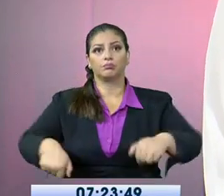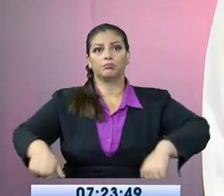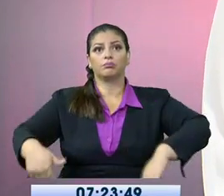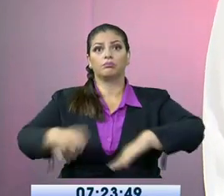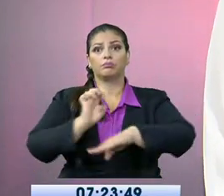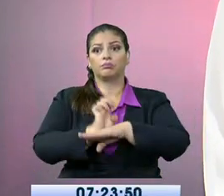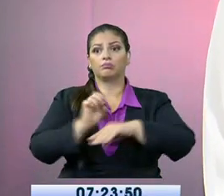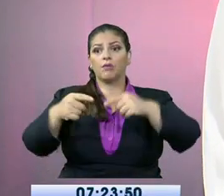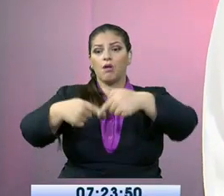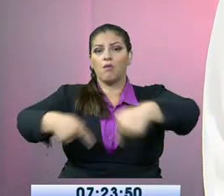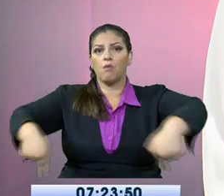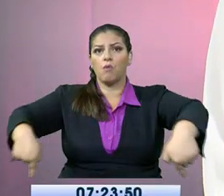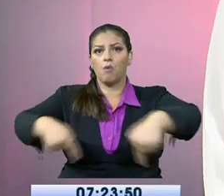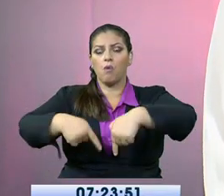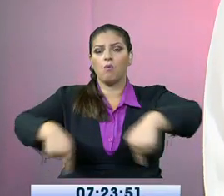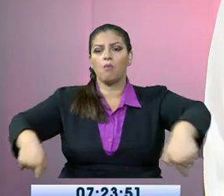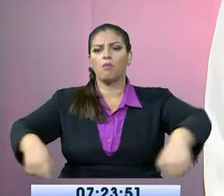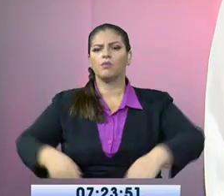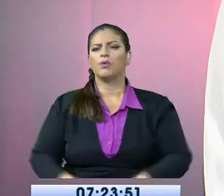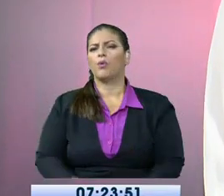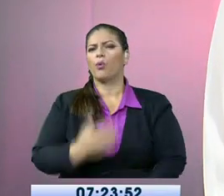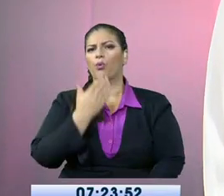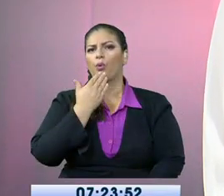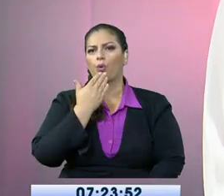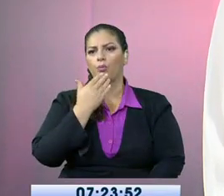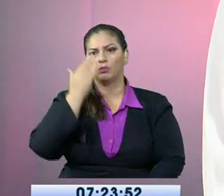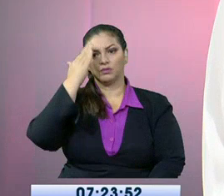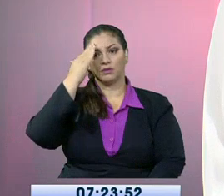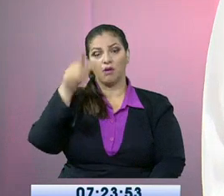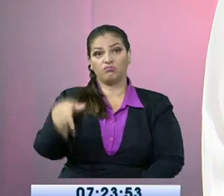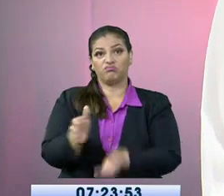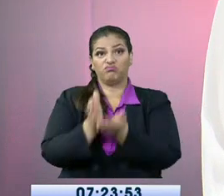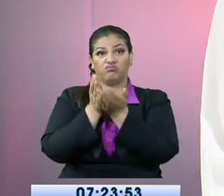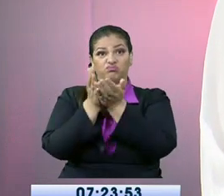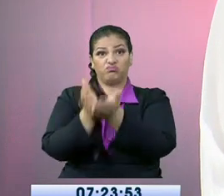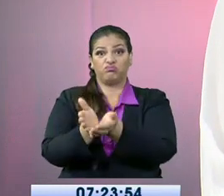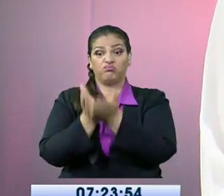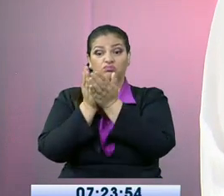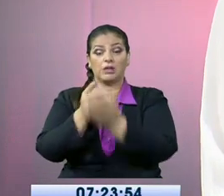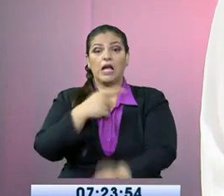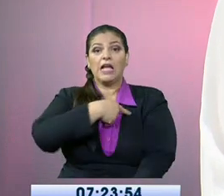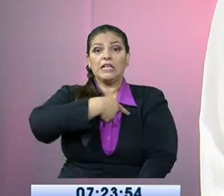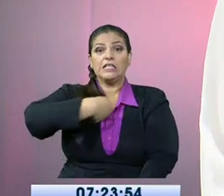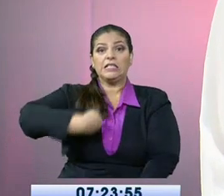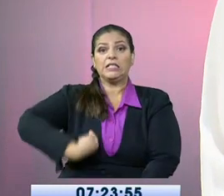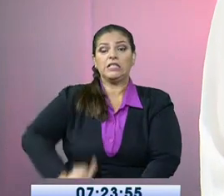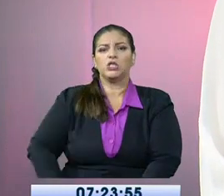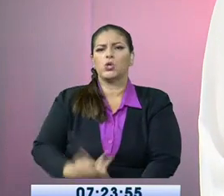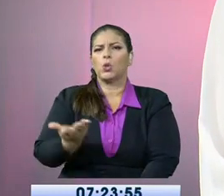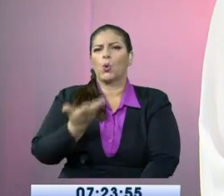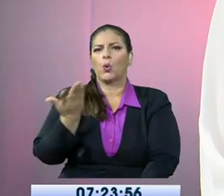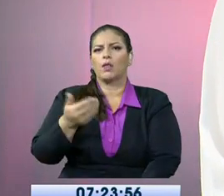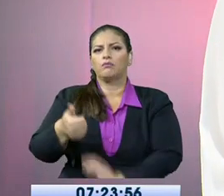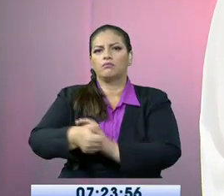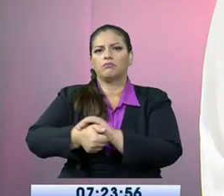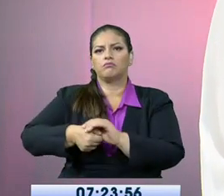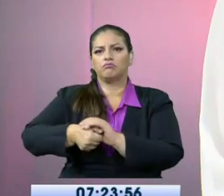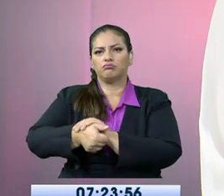medida es adoptada tras detectar a una flota de pesqueros chinos faenando en aguas territoriales del Ecuador.